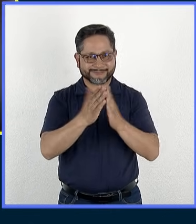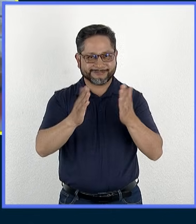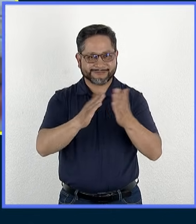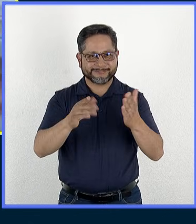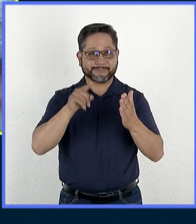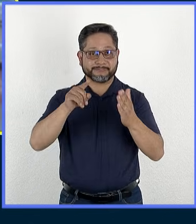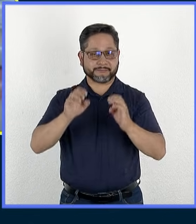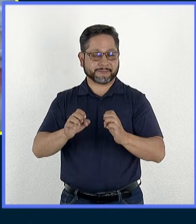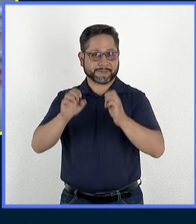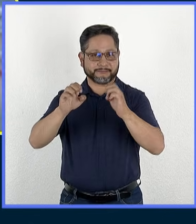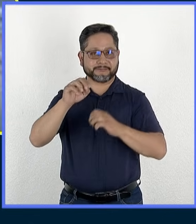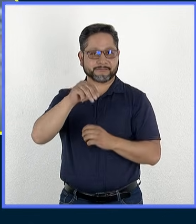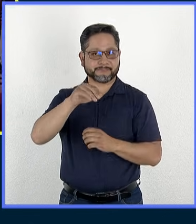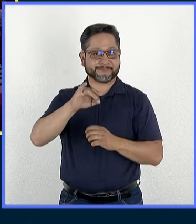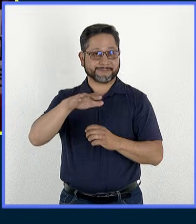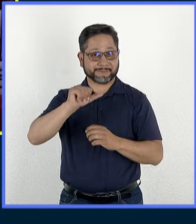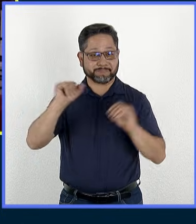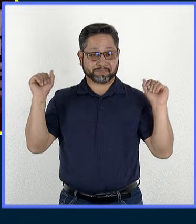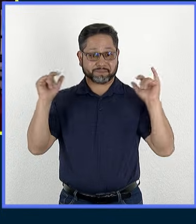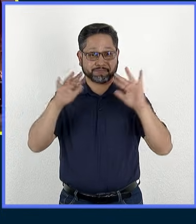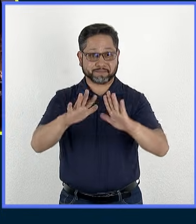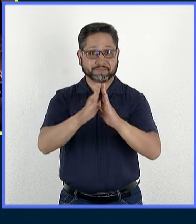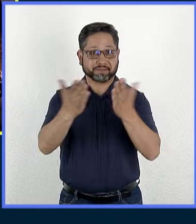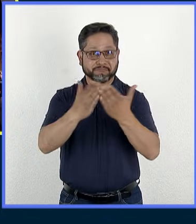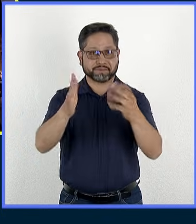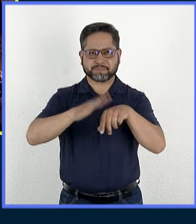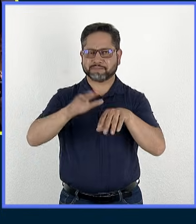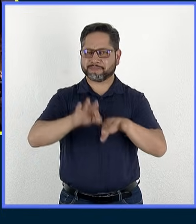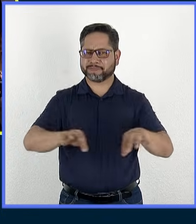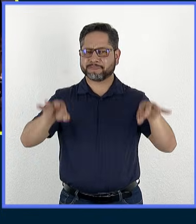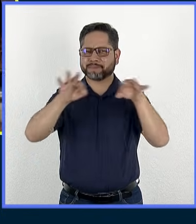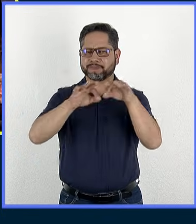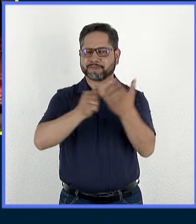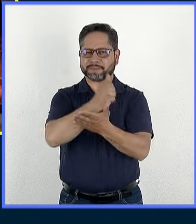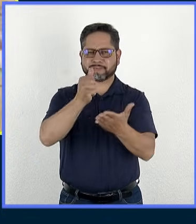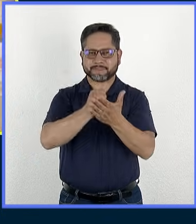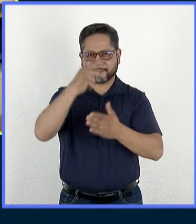Minería, el encuentro literario más importante de la Ciudad de México.